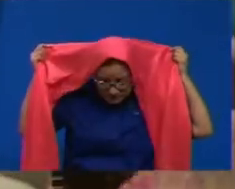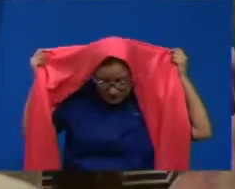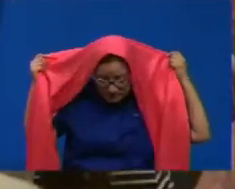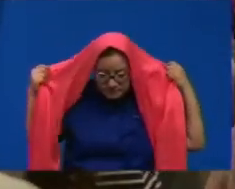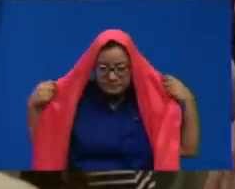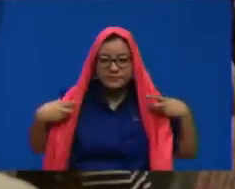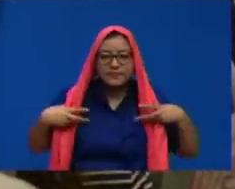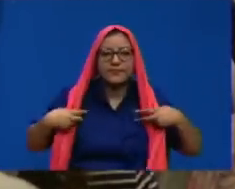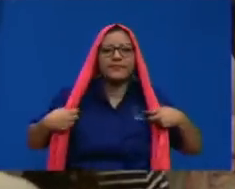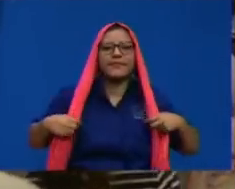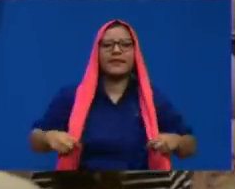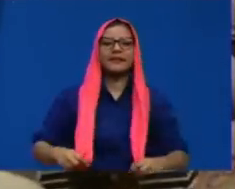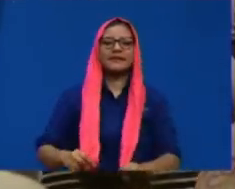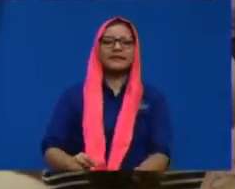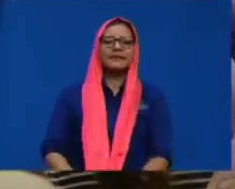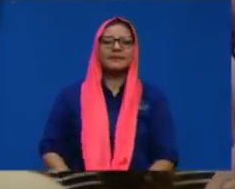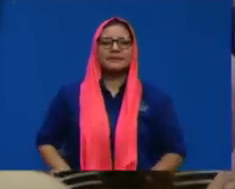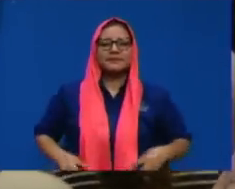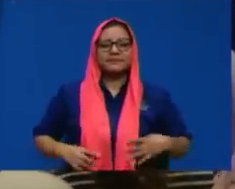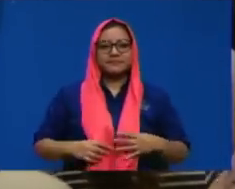Enamorados de ti, Señor.